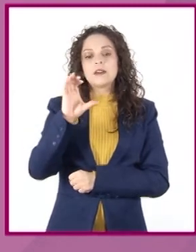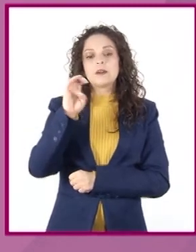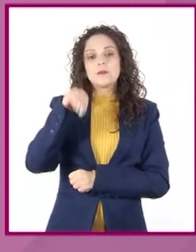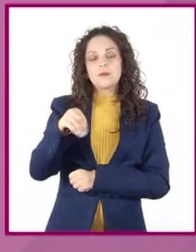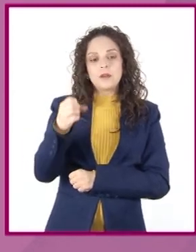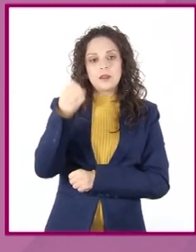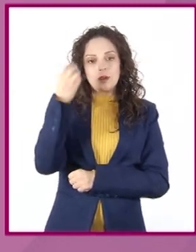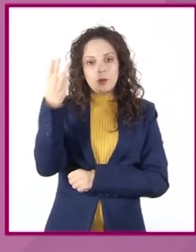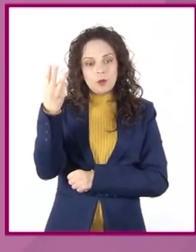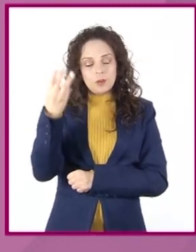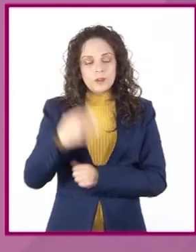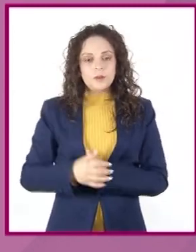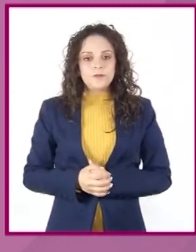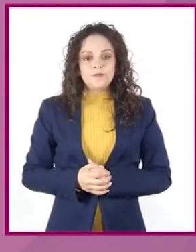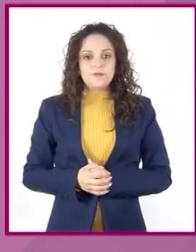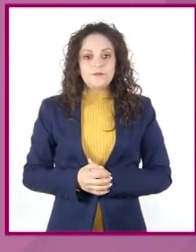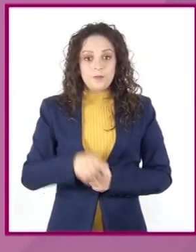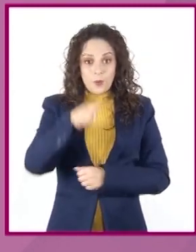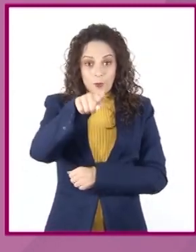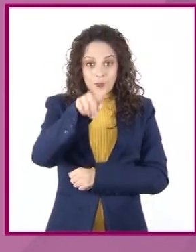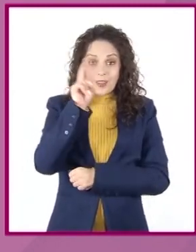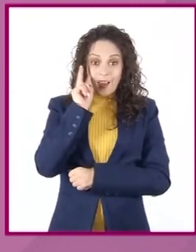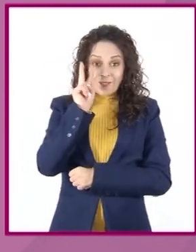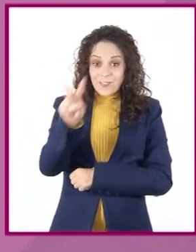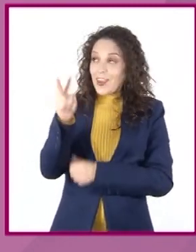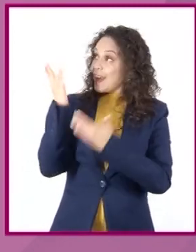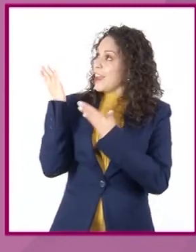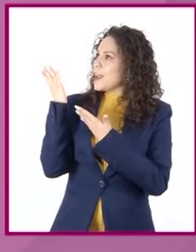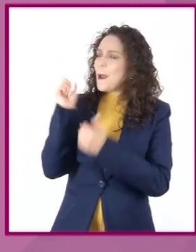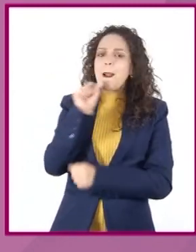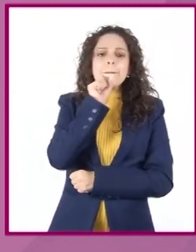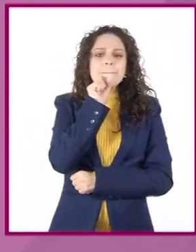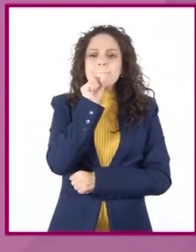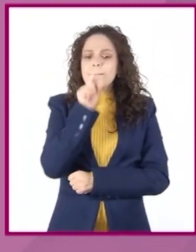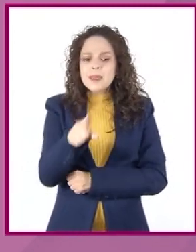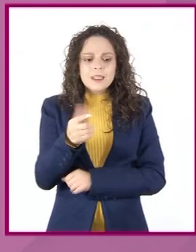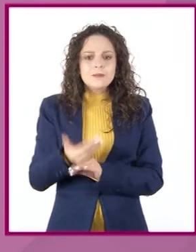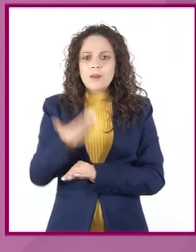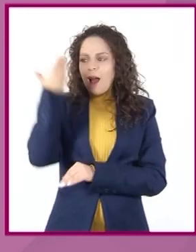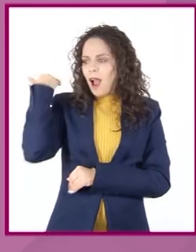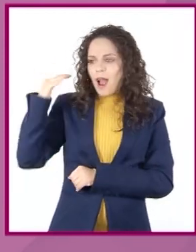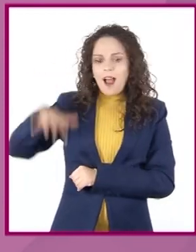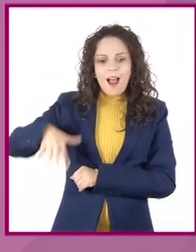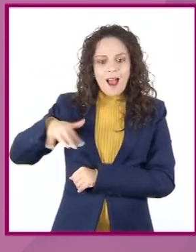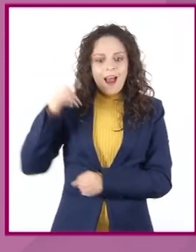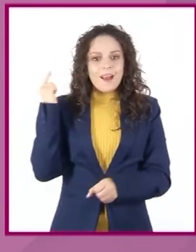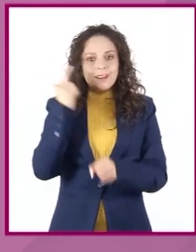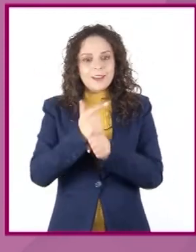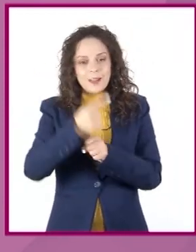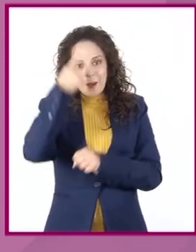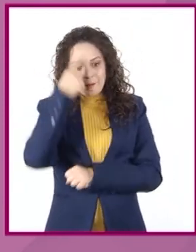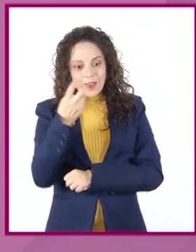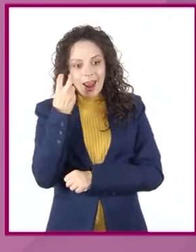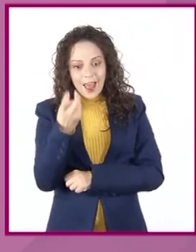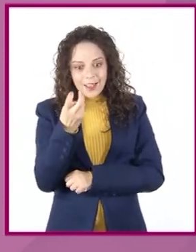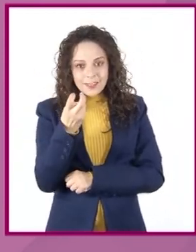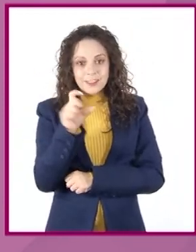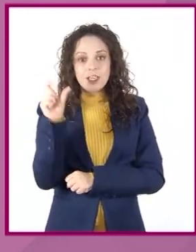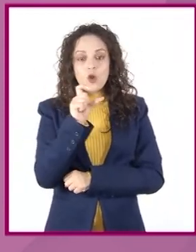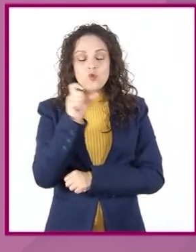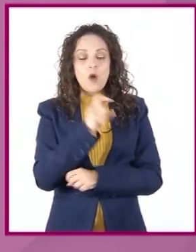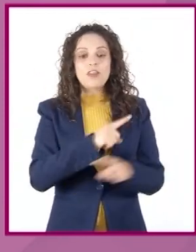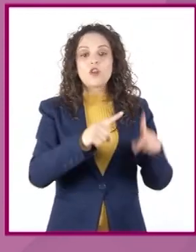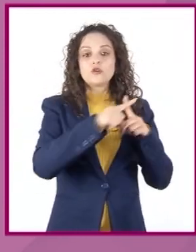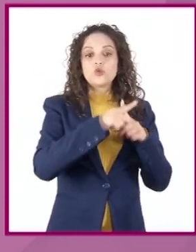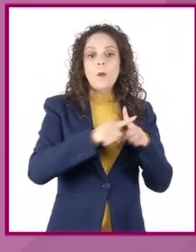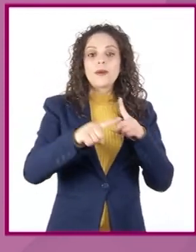cúbicos. Si te fijas, es el mismo volumen que ya habíamos encontrado para este cuerpo cuando sumamos el